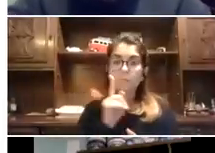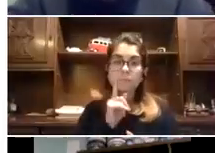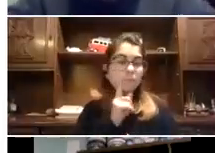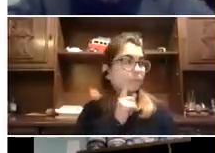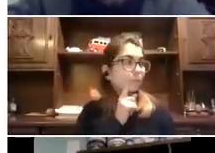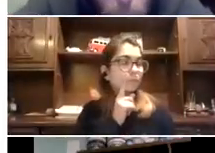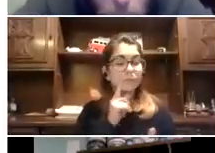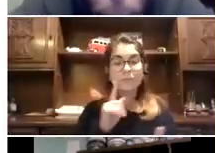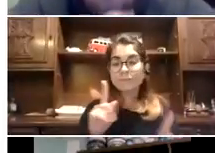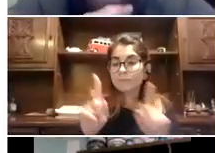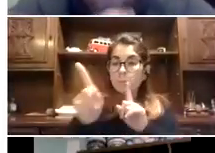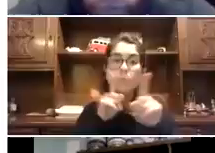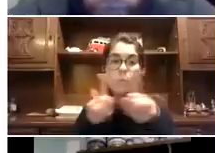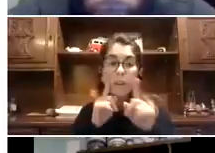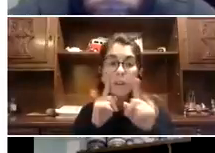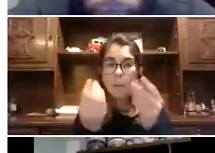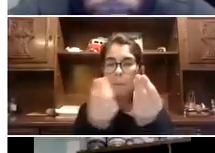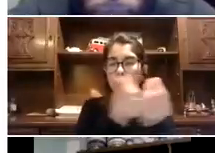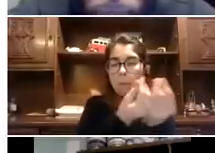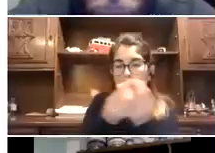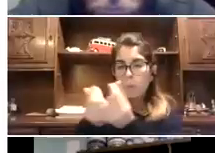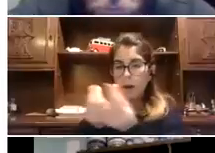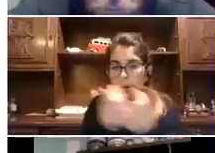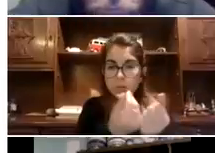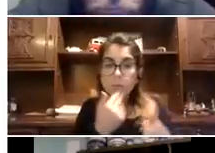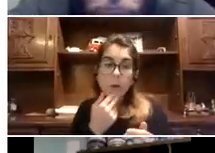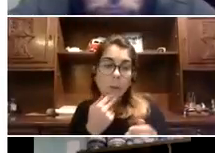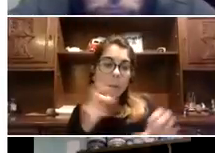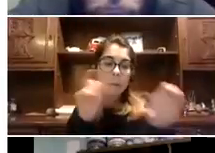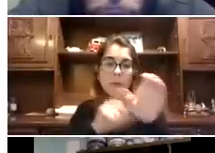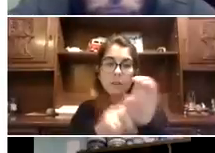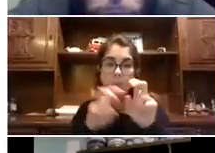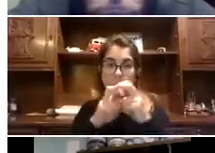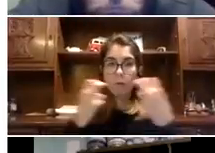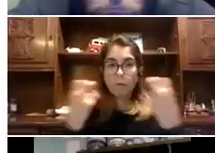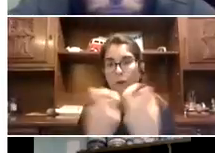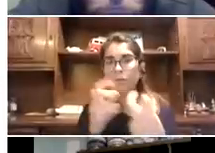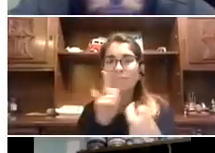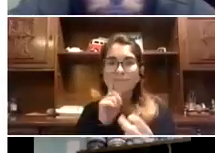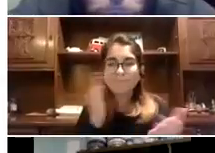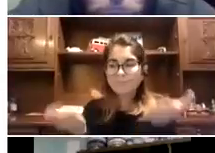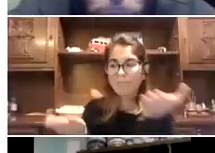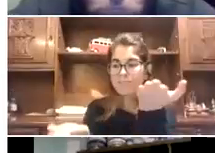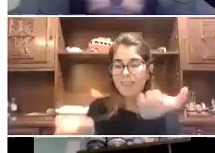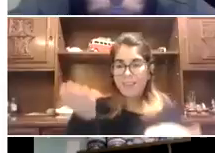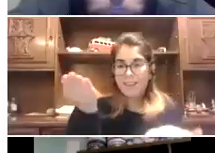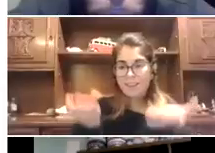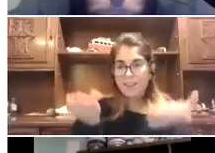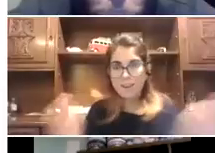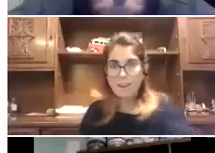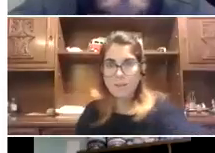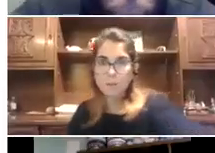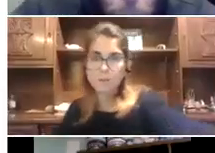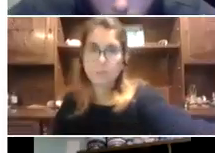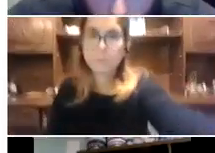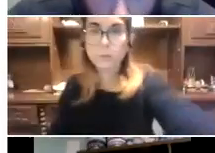parecida. Y por otra parte, la participación en foros también se equilibra en el sentido de que representa un trabajo más